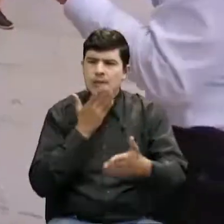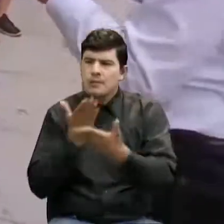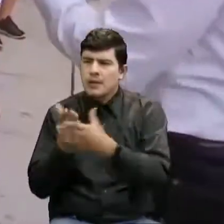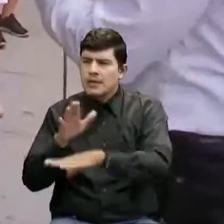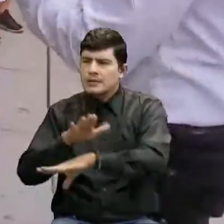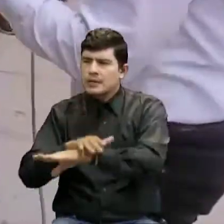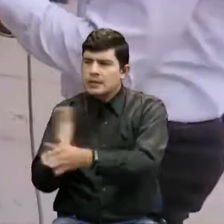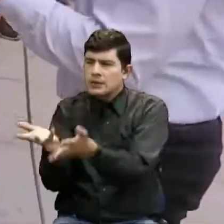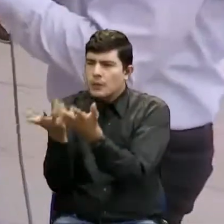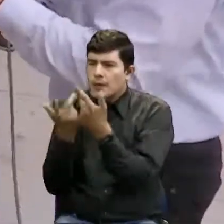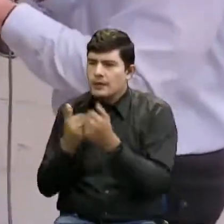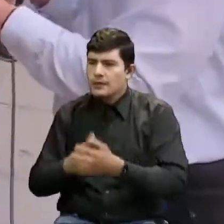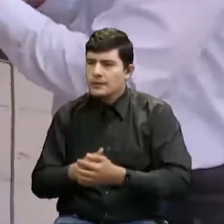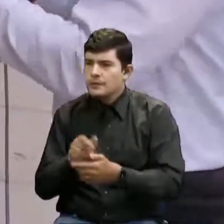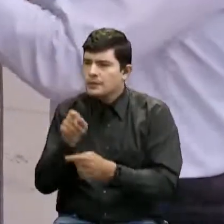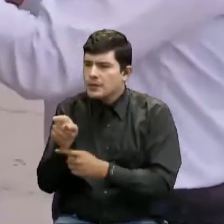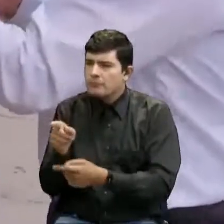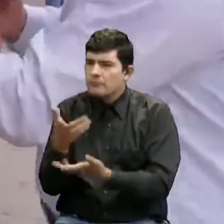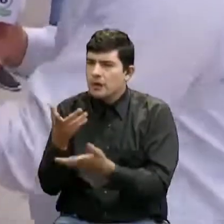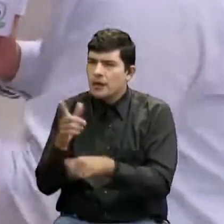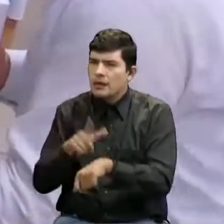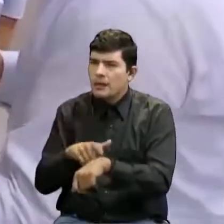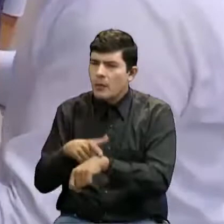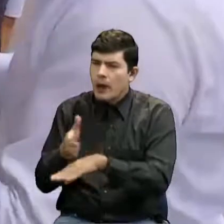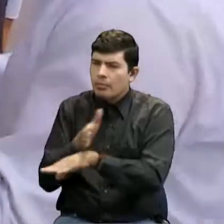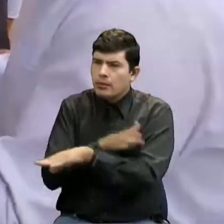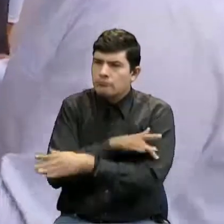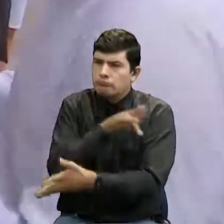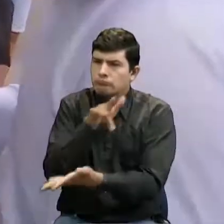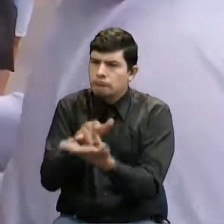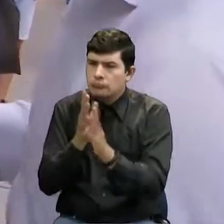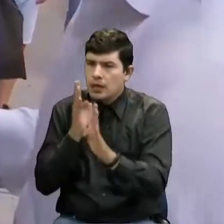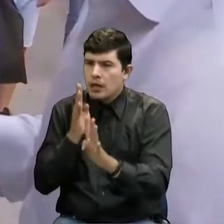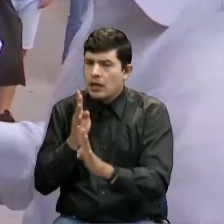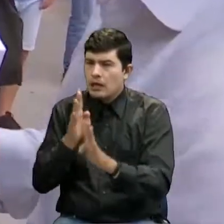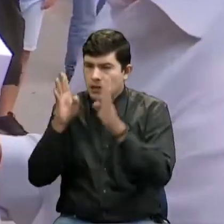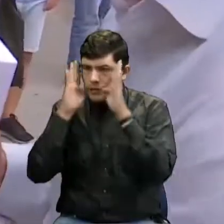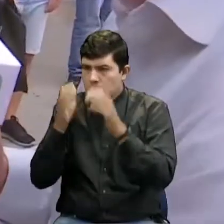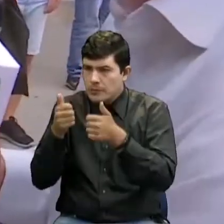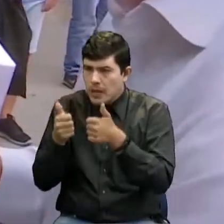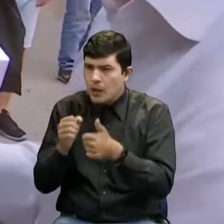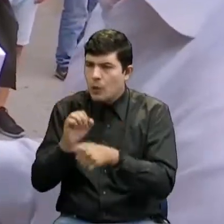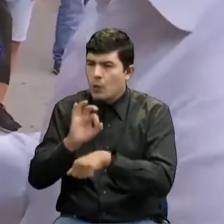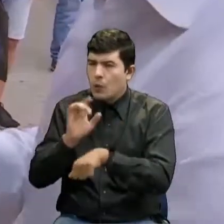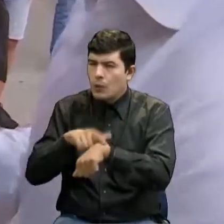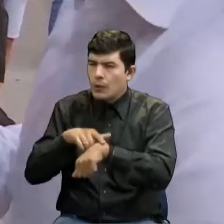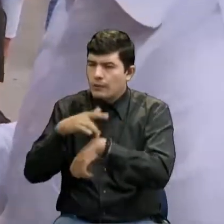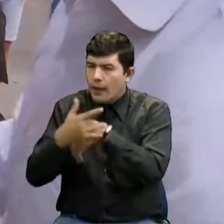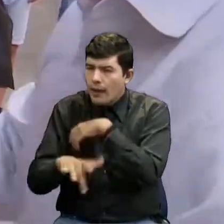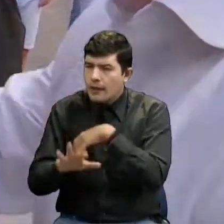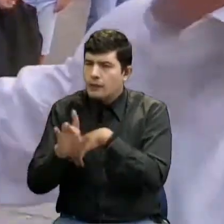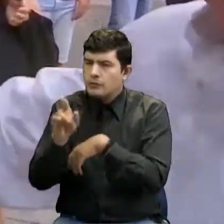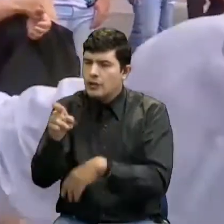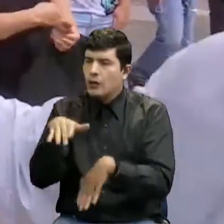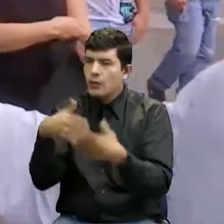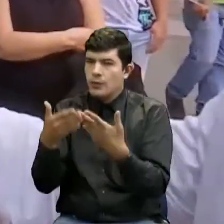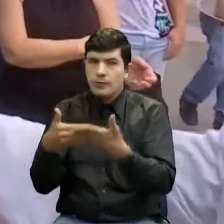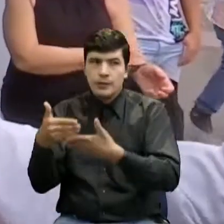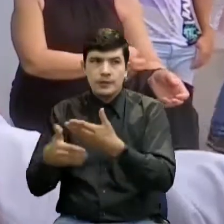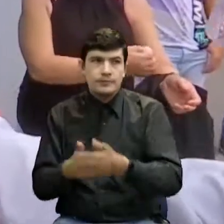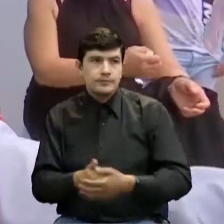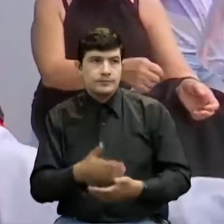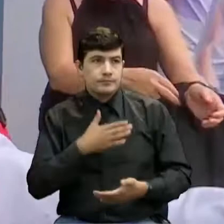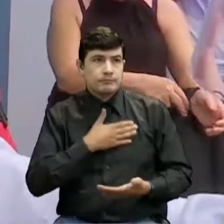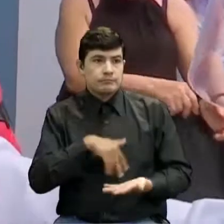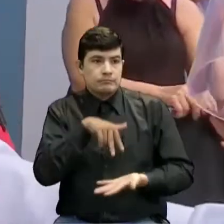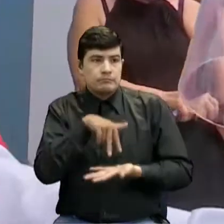cuéntenos desde hace cuánto está usted aquí y le están atendiendo bien hay algún tipo de retraso cómo está el proceso que viene de la tarde bueno yo estoy